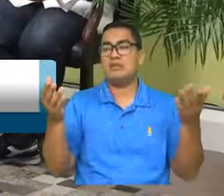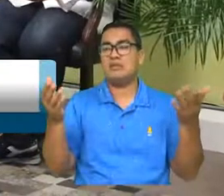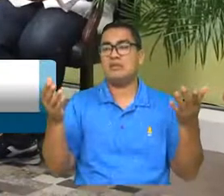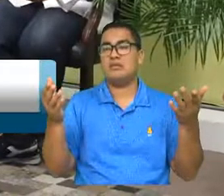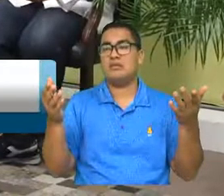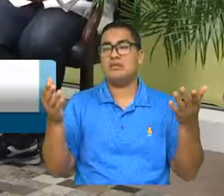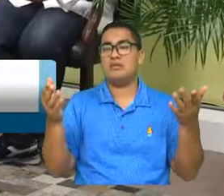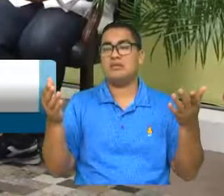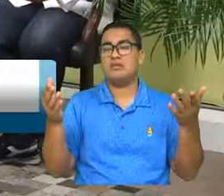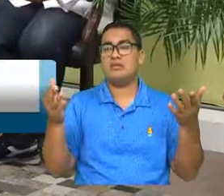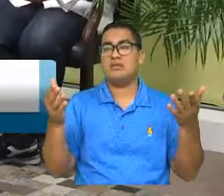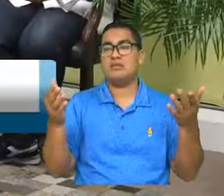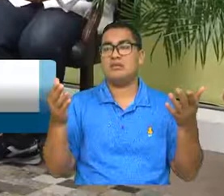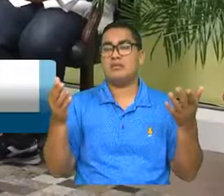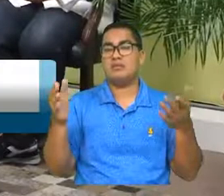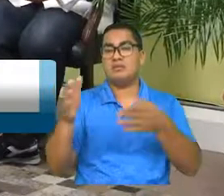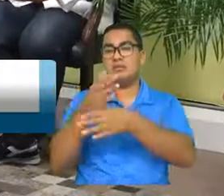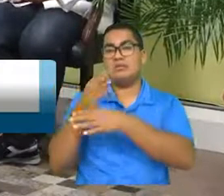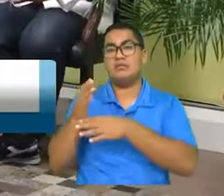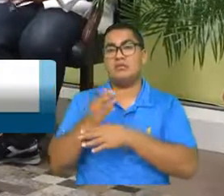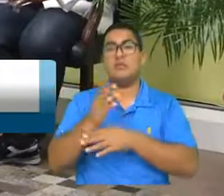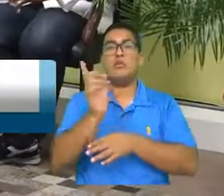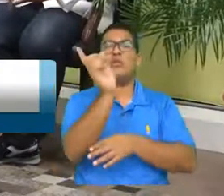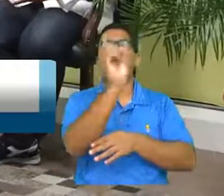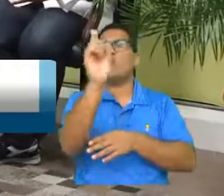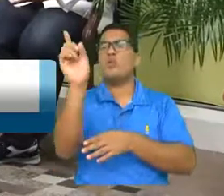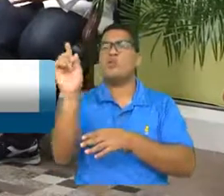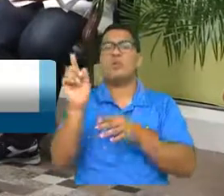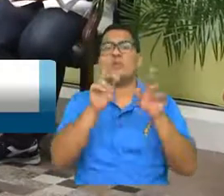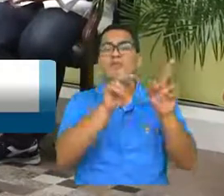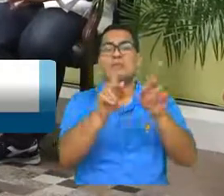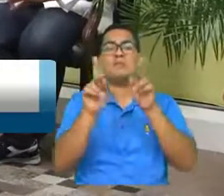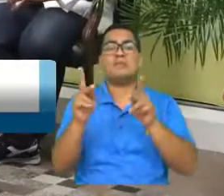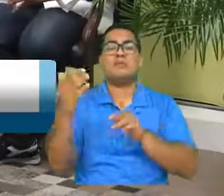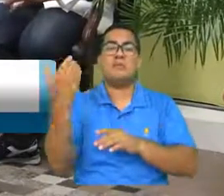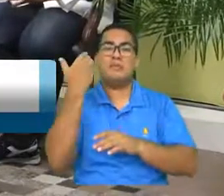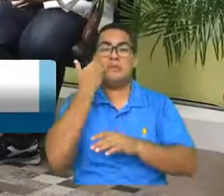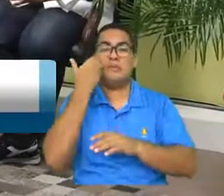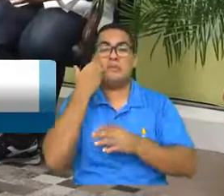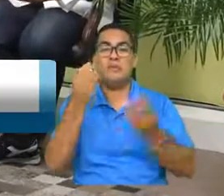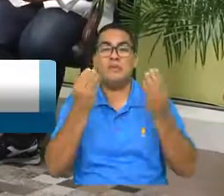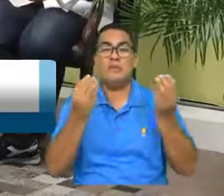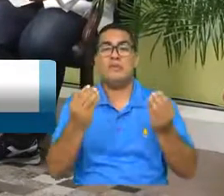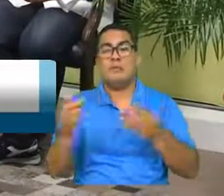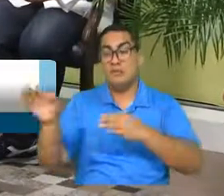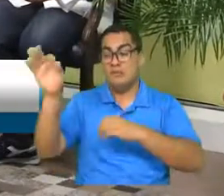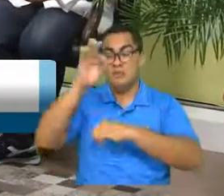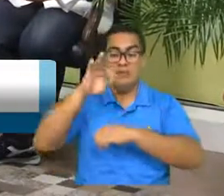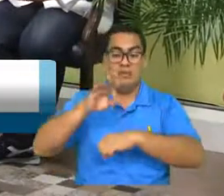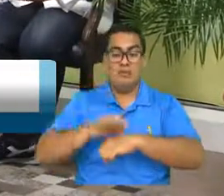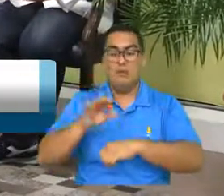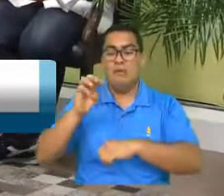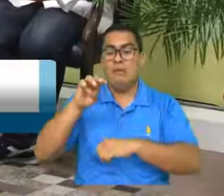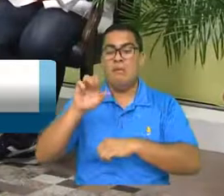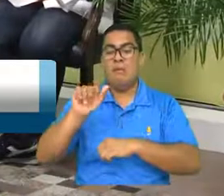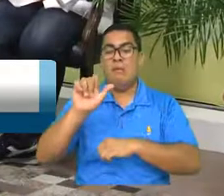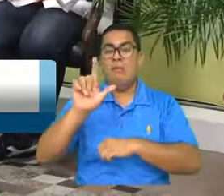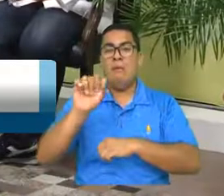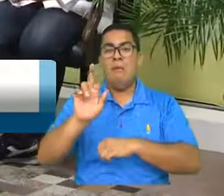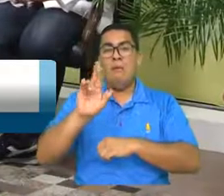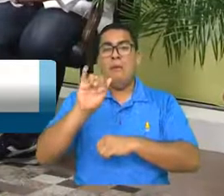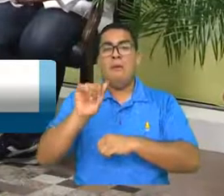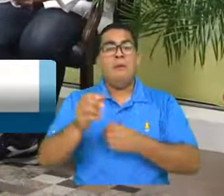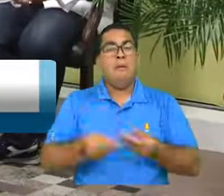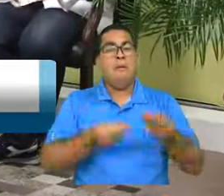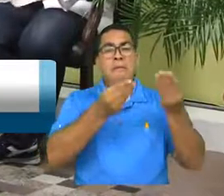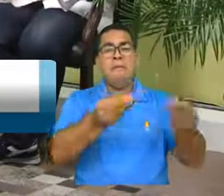ir diagnosticando dónde están las personas con esta enfermedad y se les da el tratamiento. ¿Qué es lo